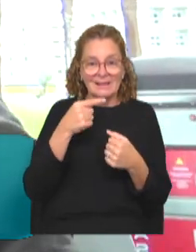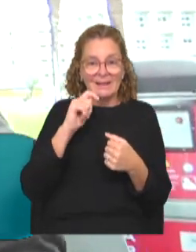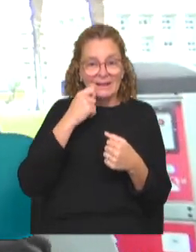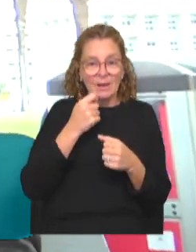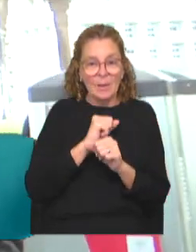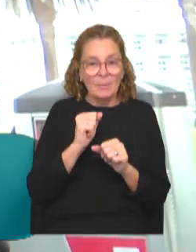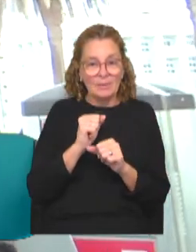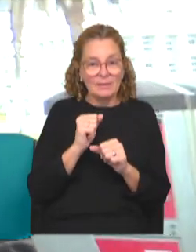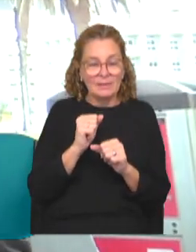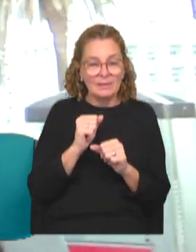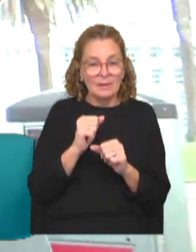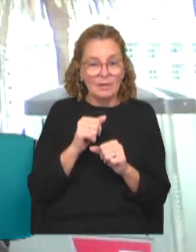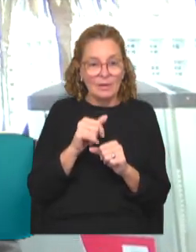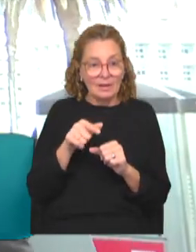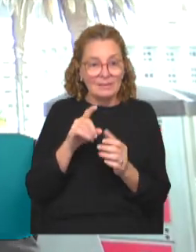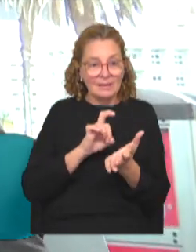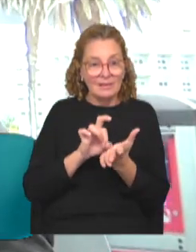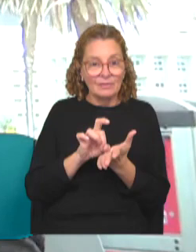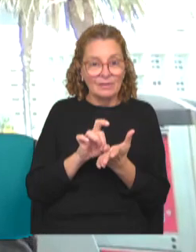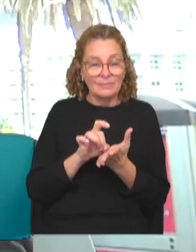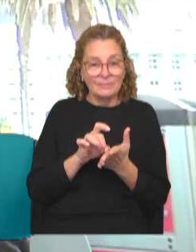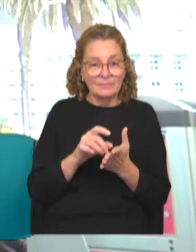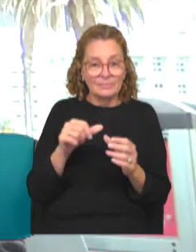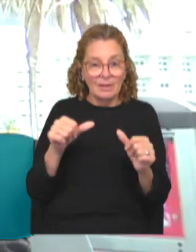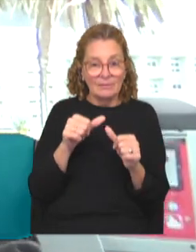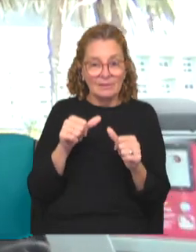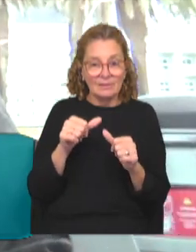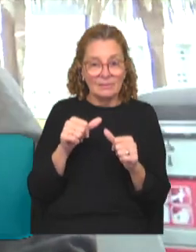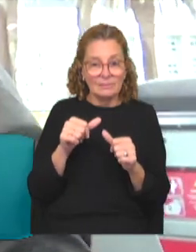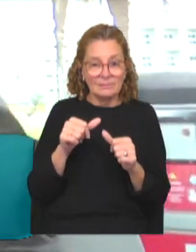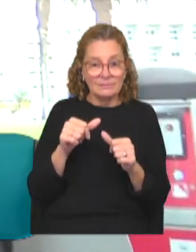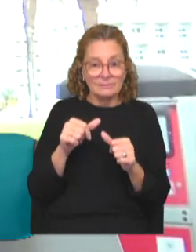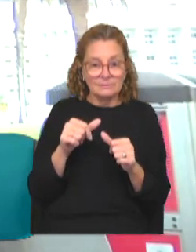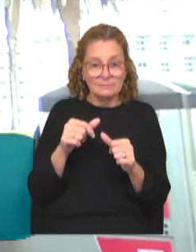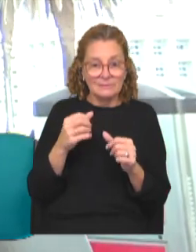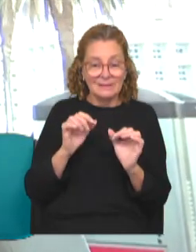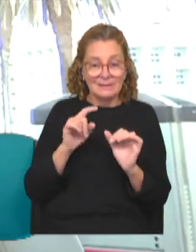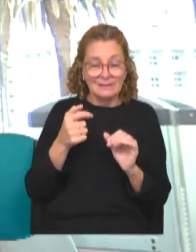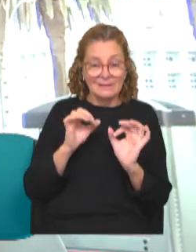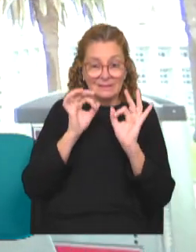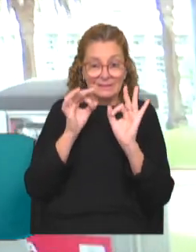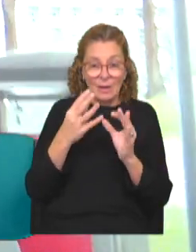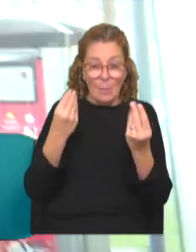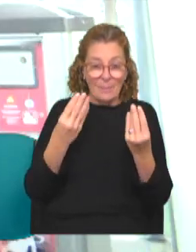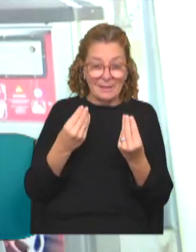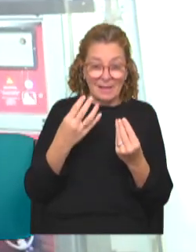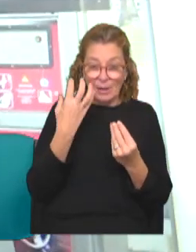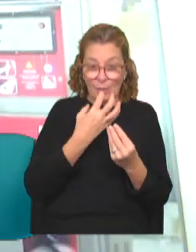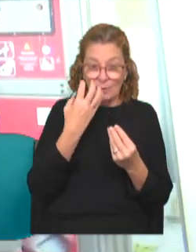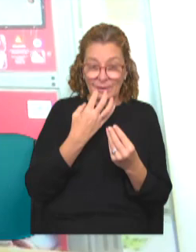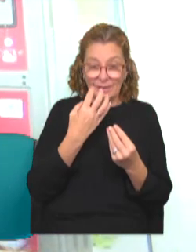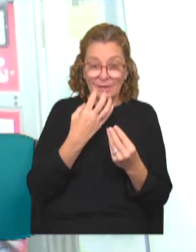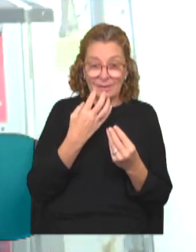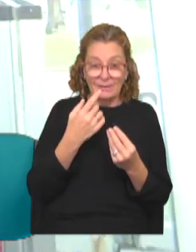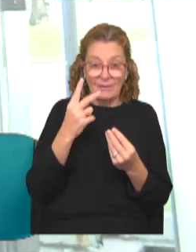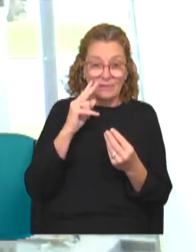de poder contar con este servicio. Qué bárbaro. ¿Qué te estabas haciendo vos ahora? Mira, recién llegué con este día de humedad terrible, porque